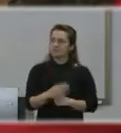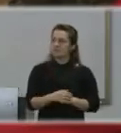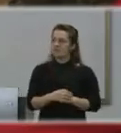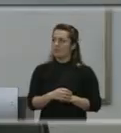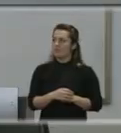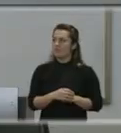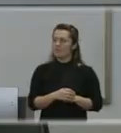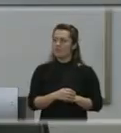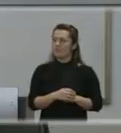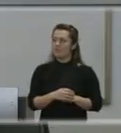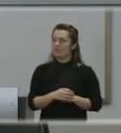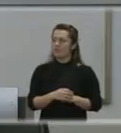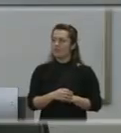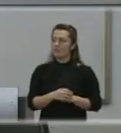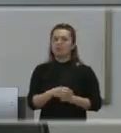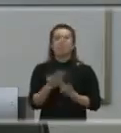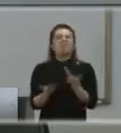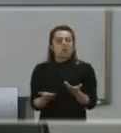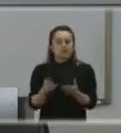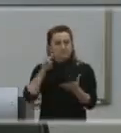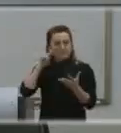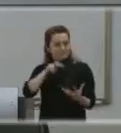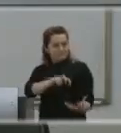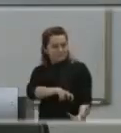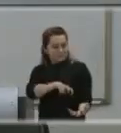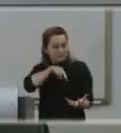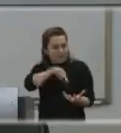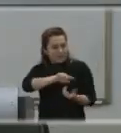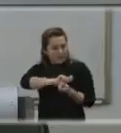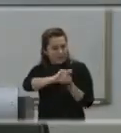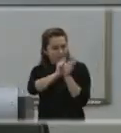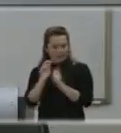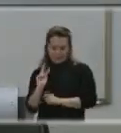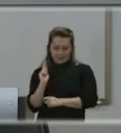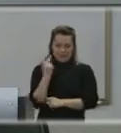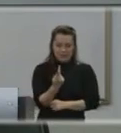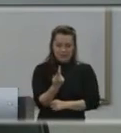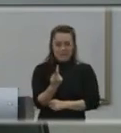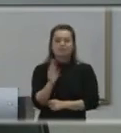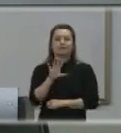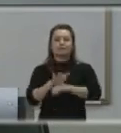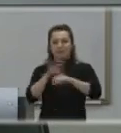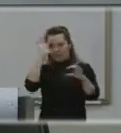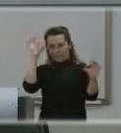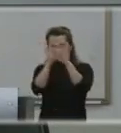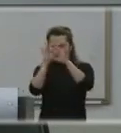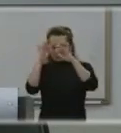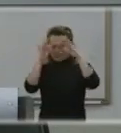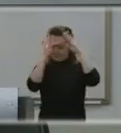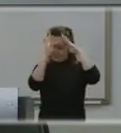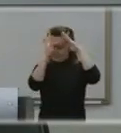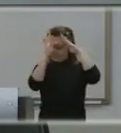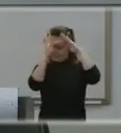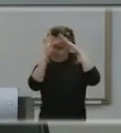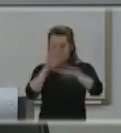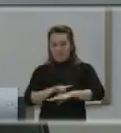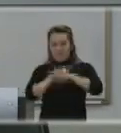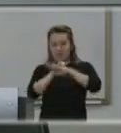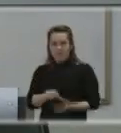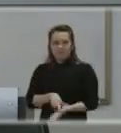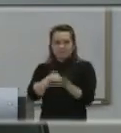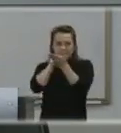que se desarrolla con la evolución de la ciencia y lo llamamos el modelo médico rehabilitador. Es un modelo que entiende la discapacidad